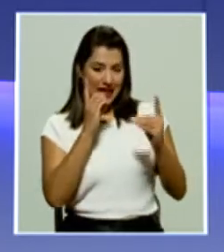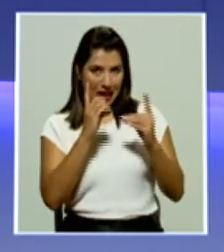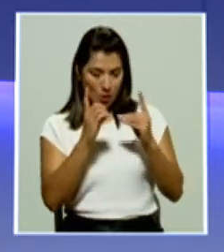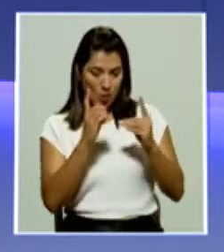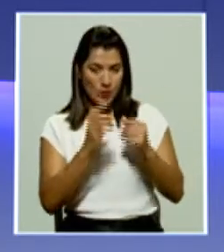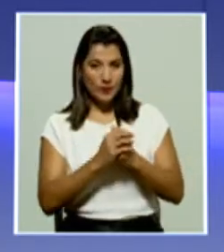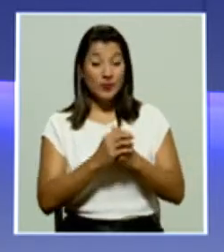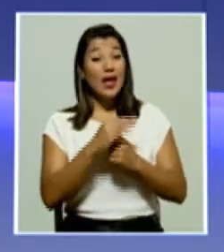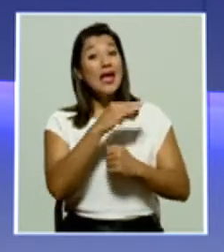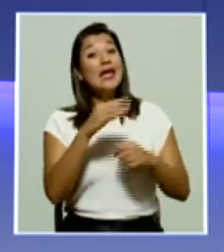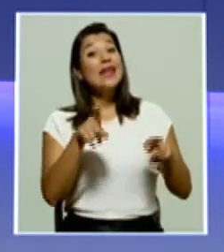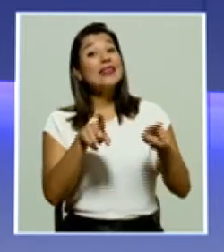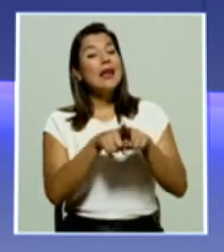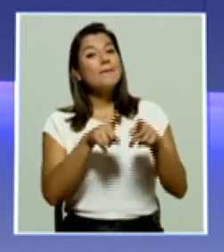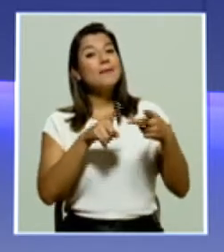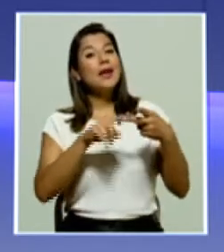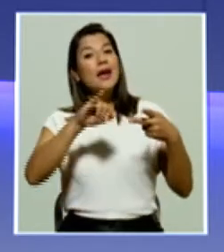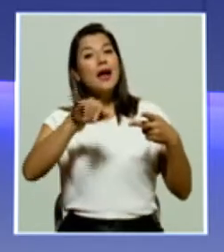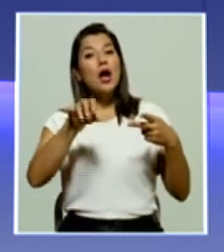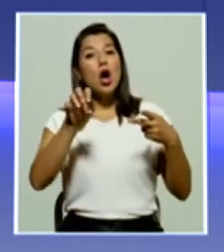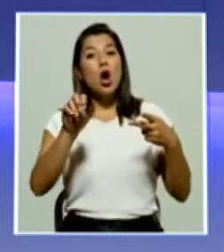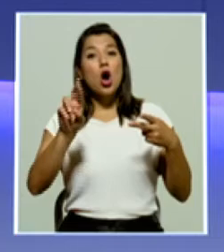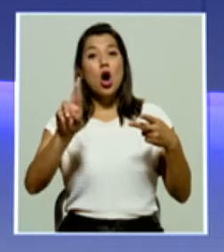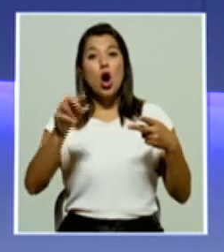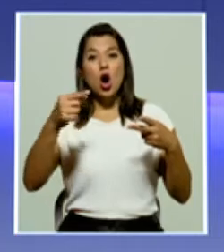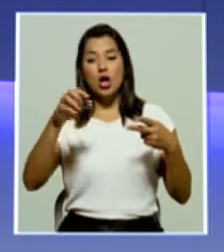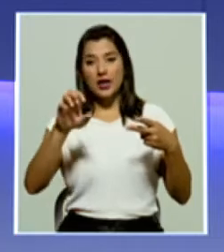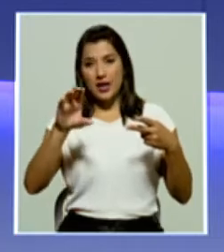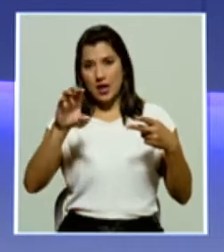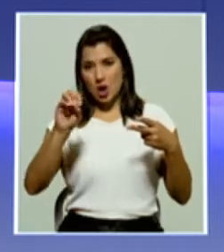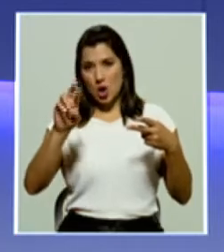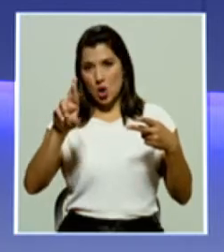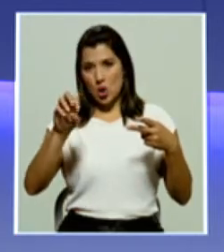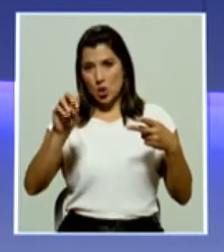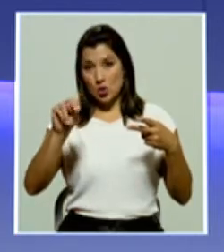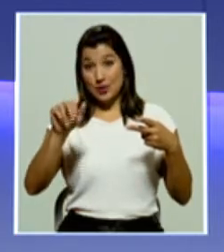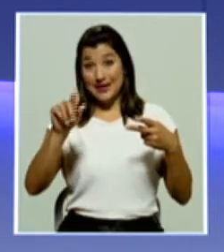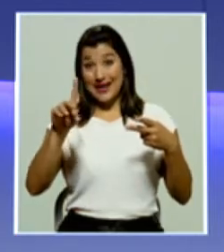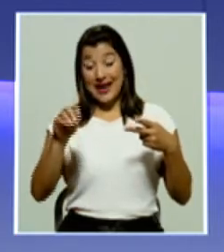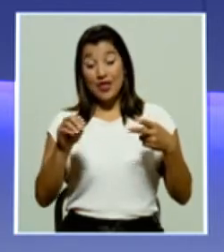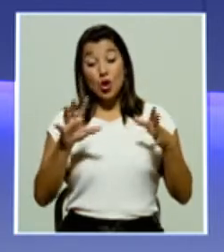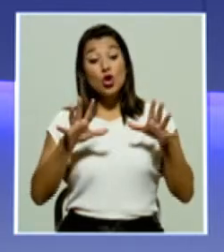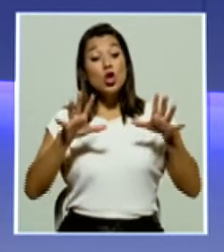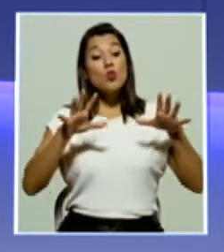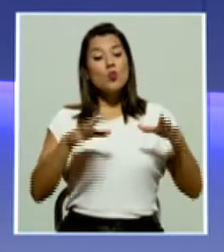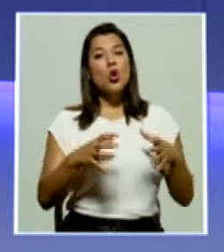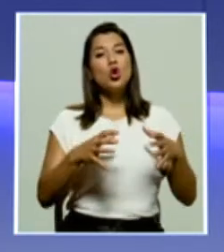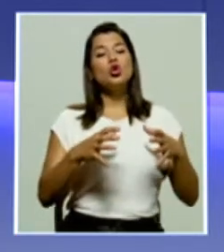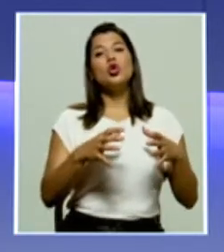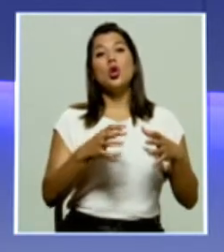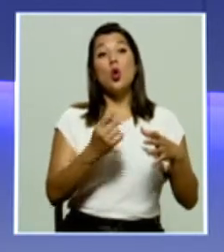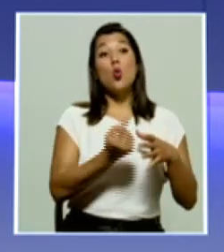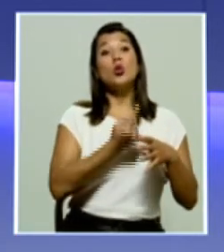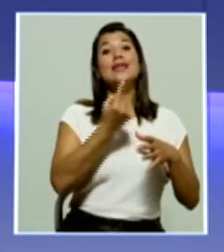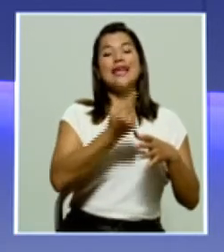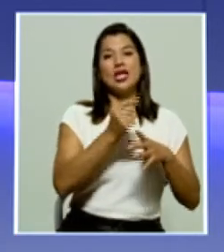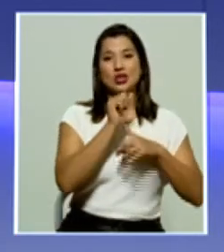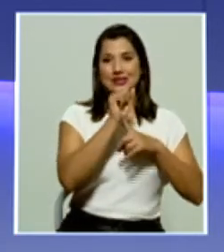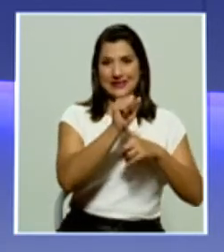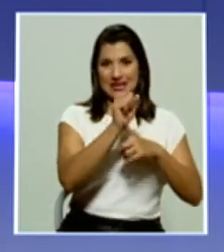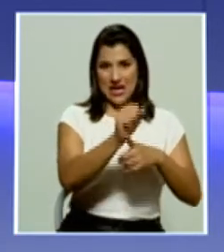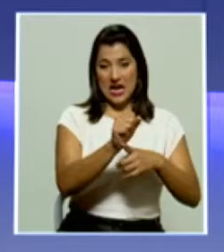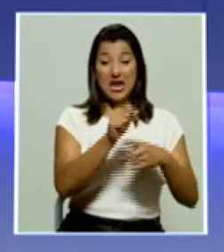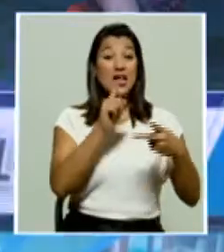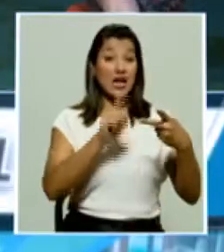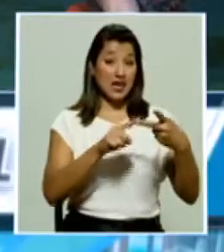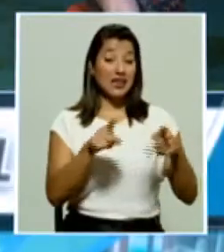multisectorial, y también a Jorge Coronado del Bloque Unitario Sindical, quien también participó